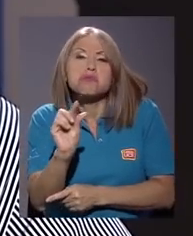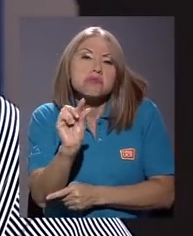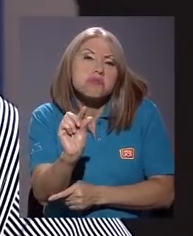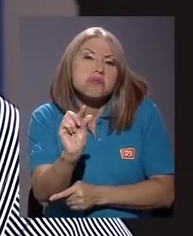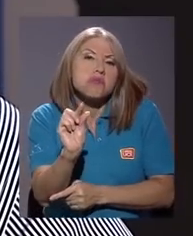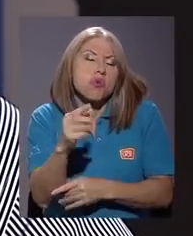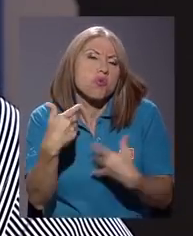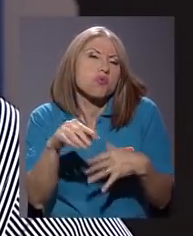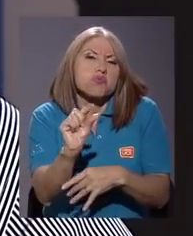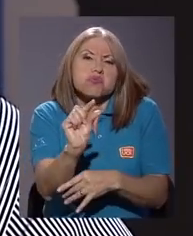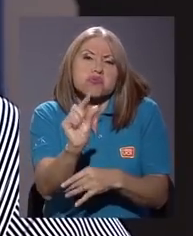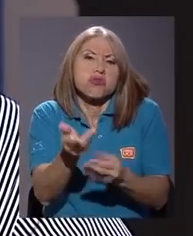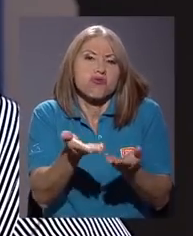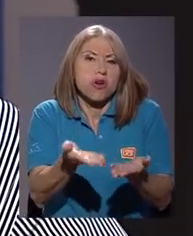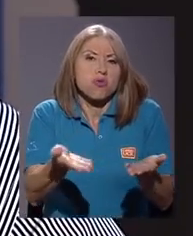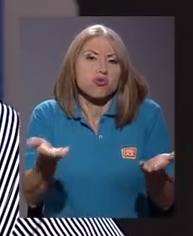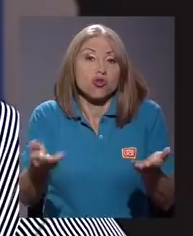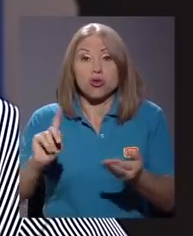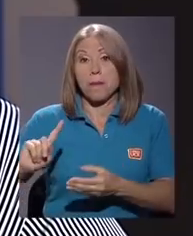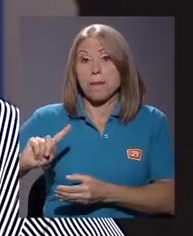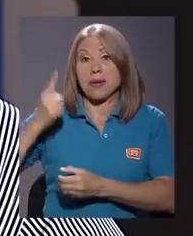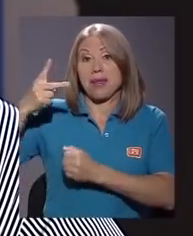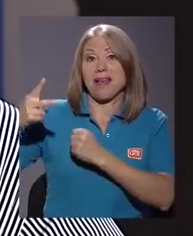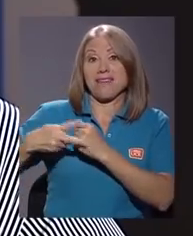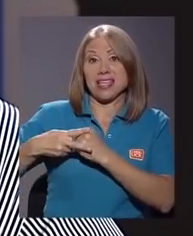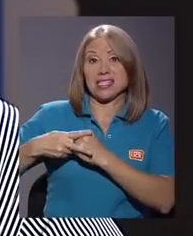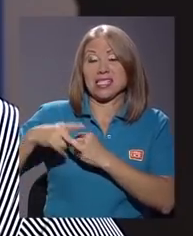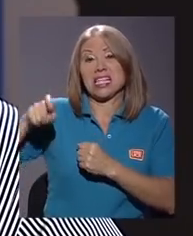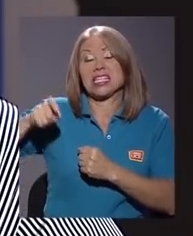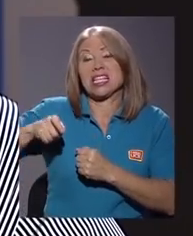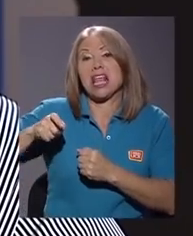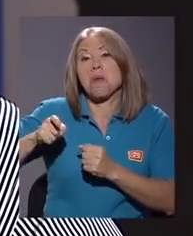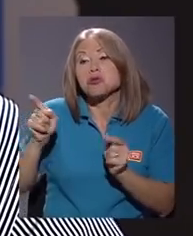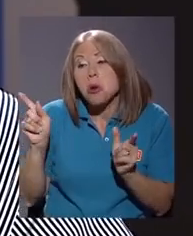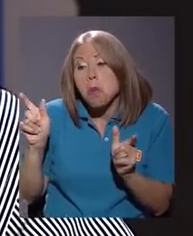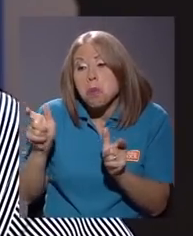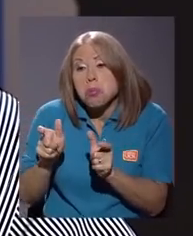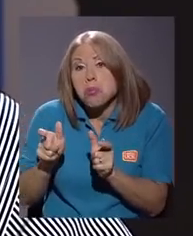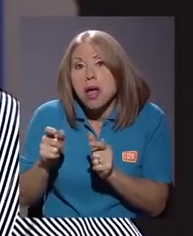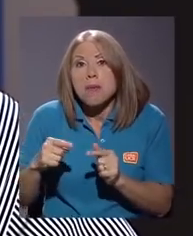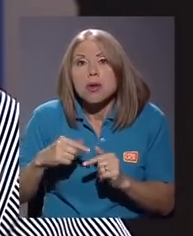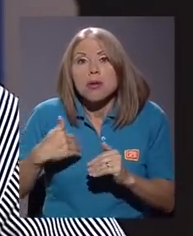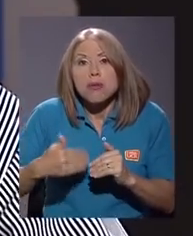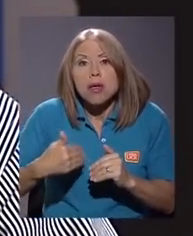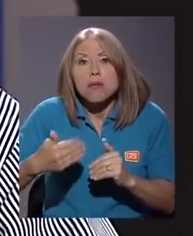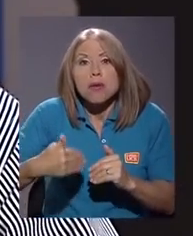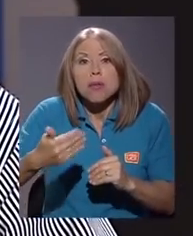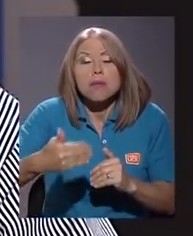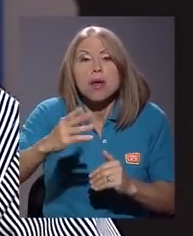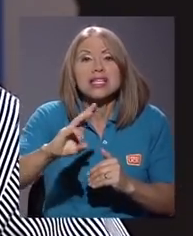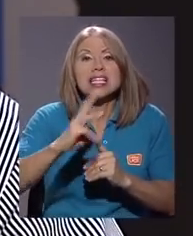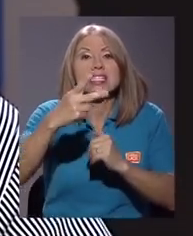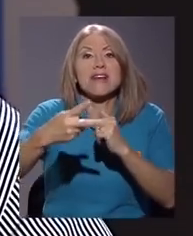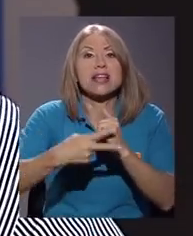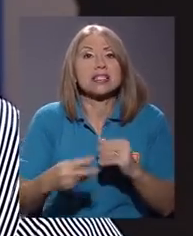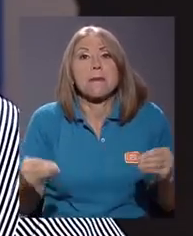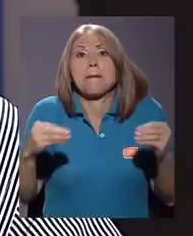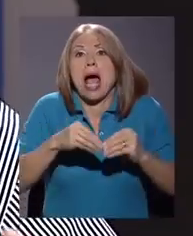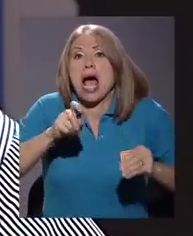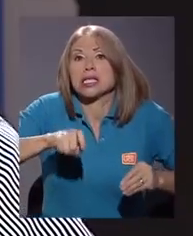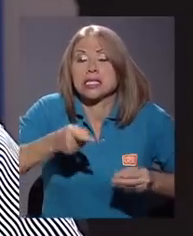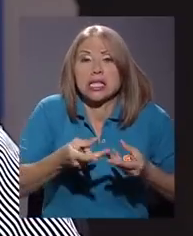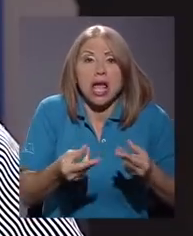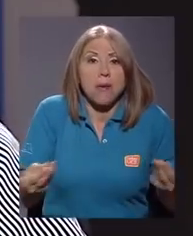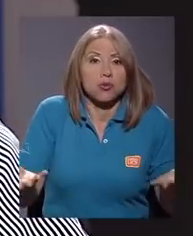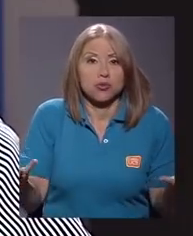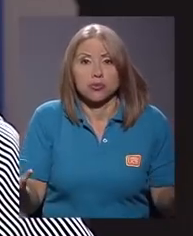necesitamos mucho menos recursos que la sexta edición verdad entonces Muchas veces el crecimiento es va más rápido de los recursos